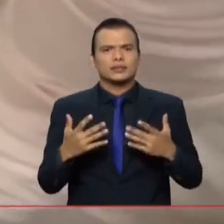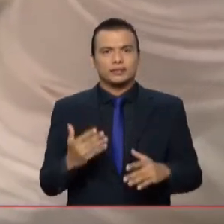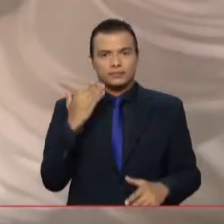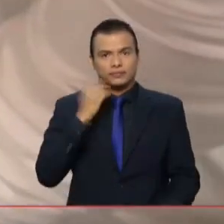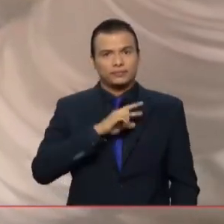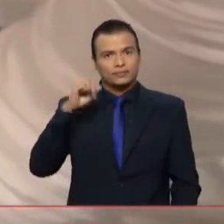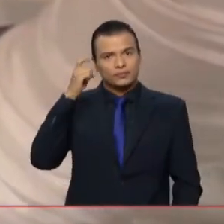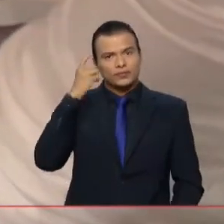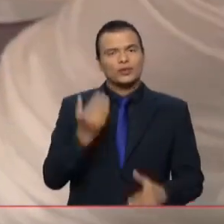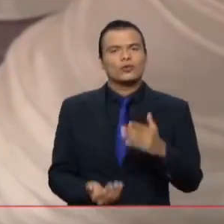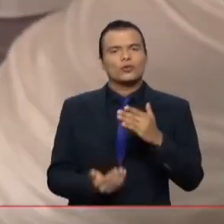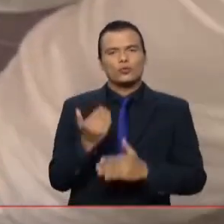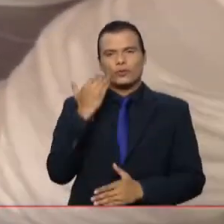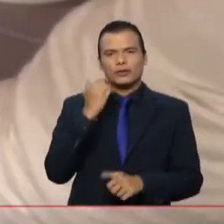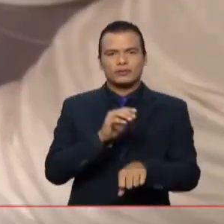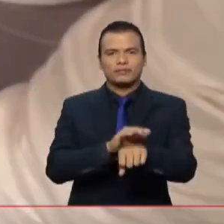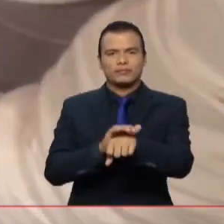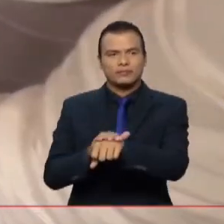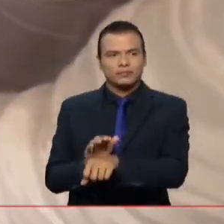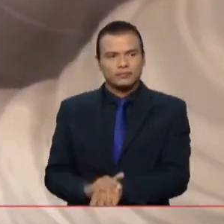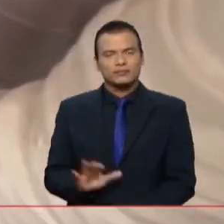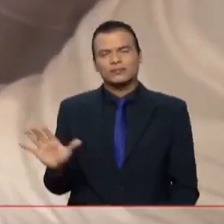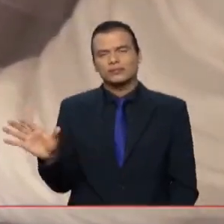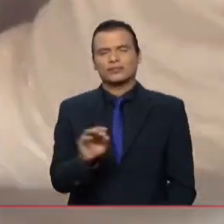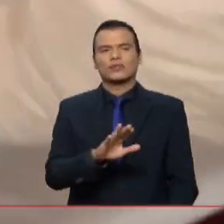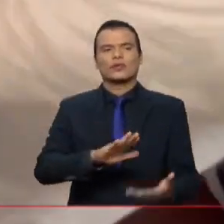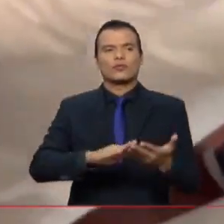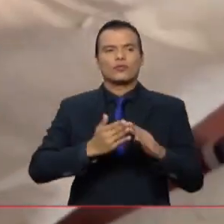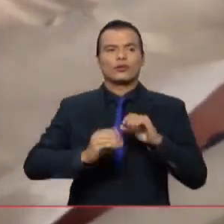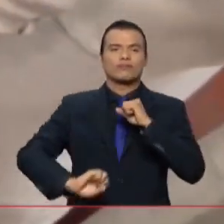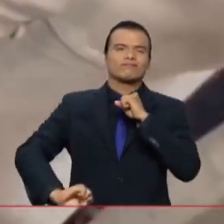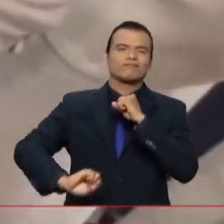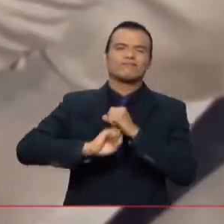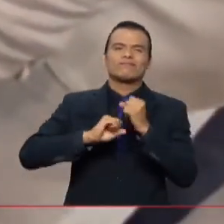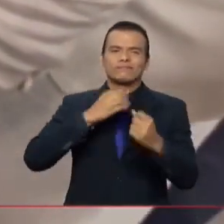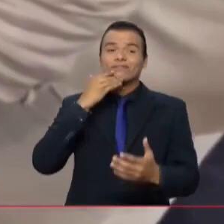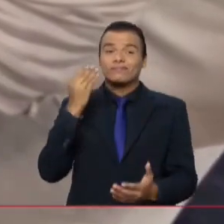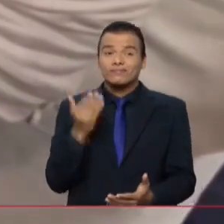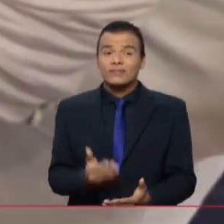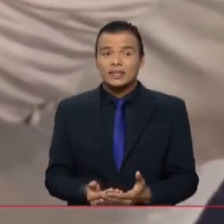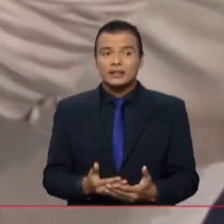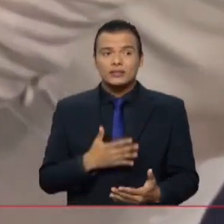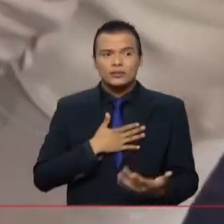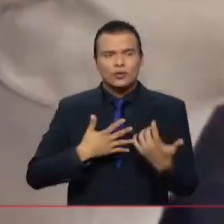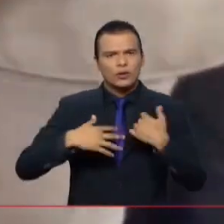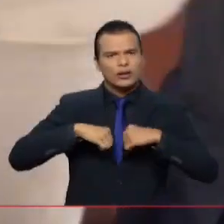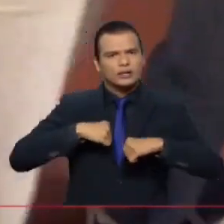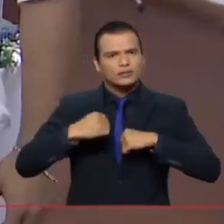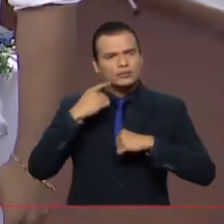gobernadora electa expresó su agradecimiento a la comunidad por la confianza depositada y reafirmó que su gestión